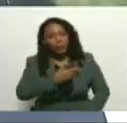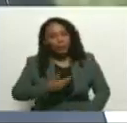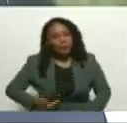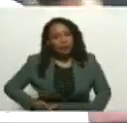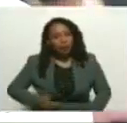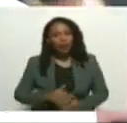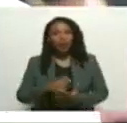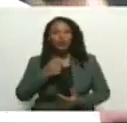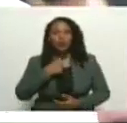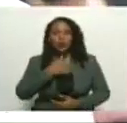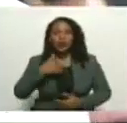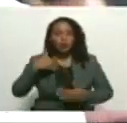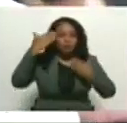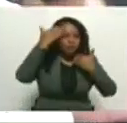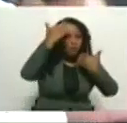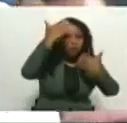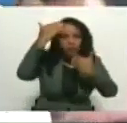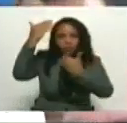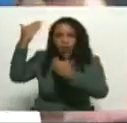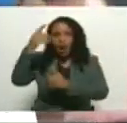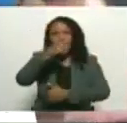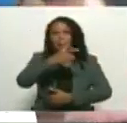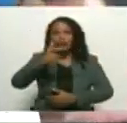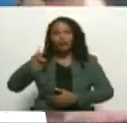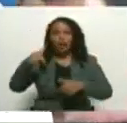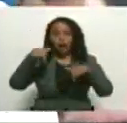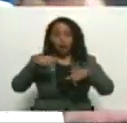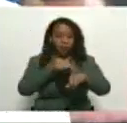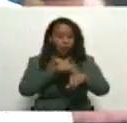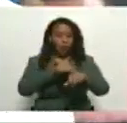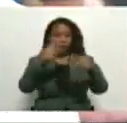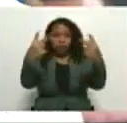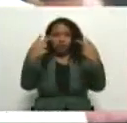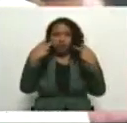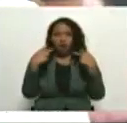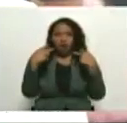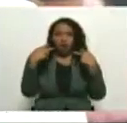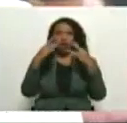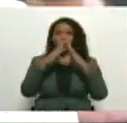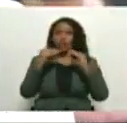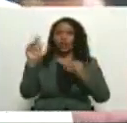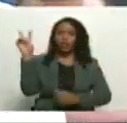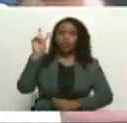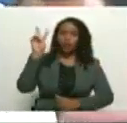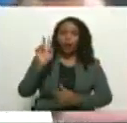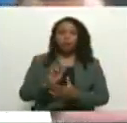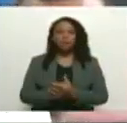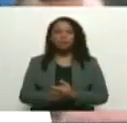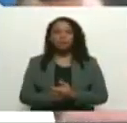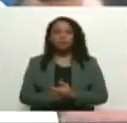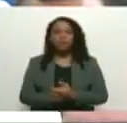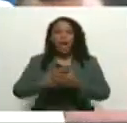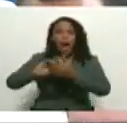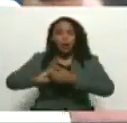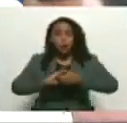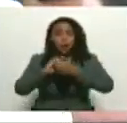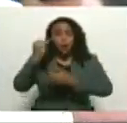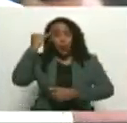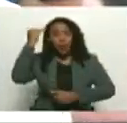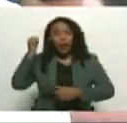Quiero saludar a toda la gente que ve este programa Con Maduro Más, todo el país. Bueno, en Trujillo tenemos esta iniciativa, presidente,